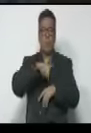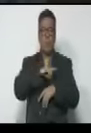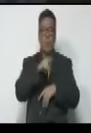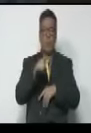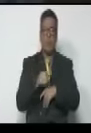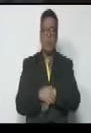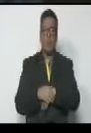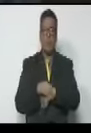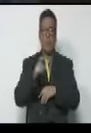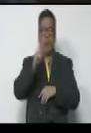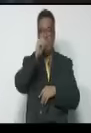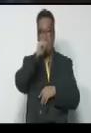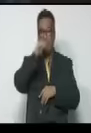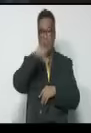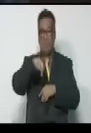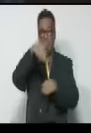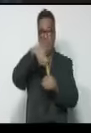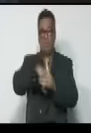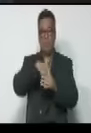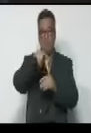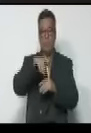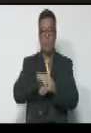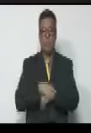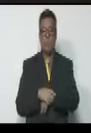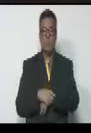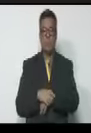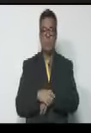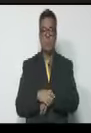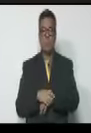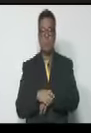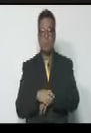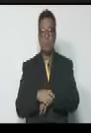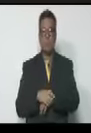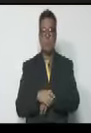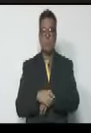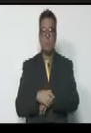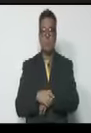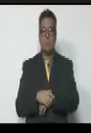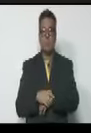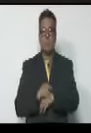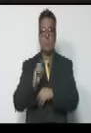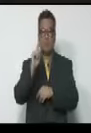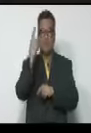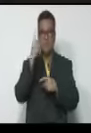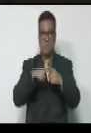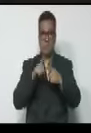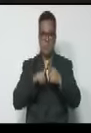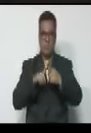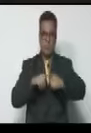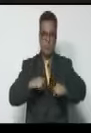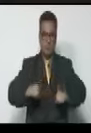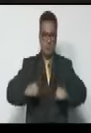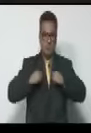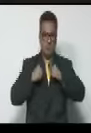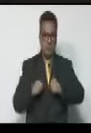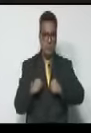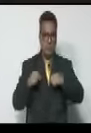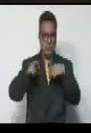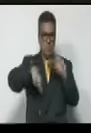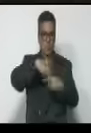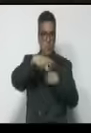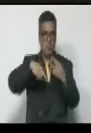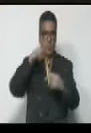estemos en un año electoral. Yo da fe primero, de la fortaleza de la